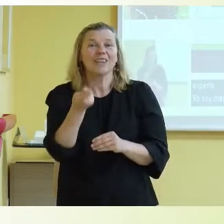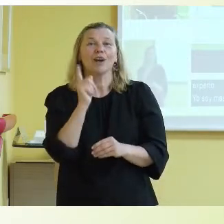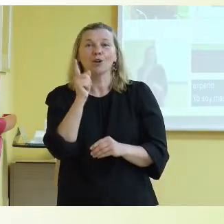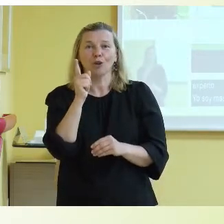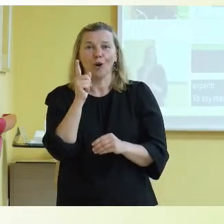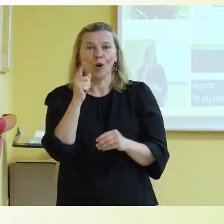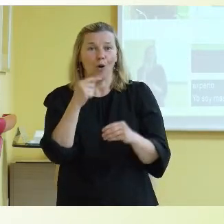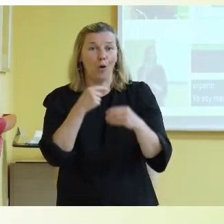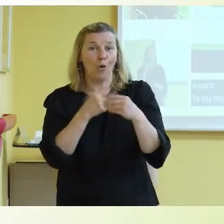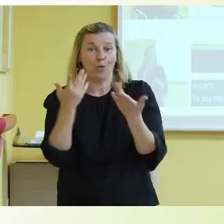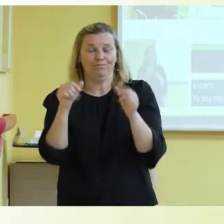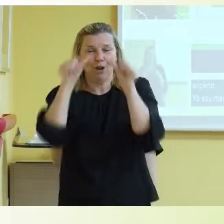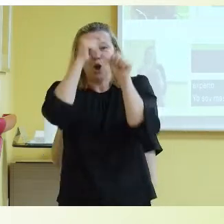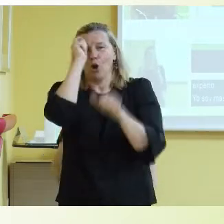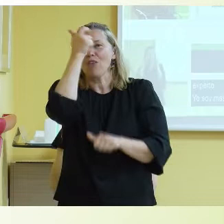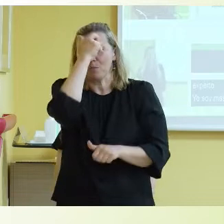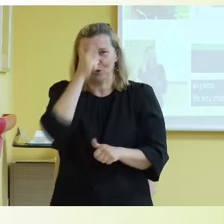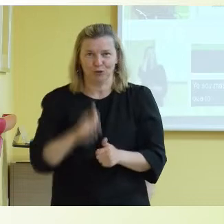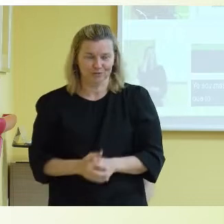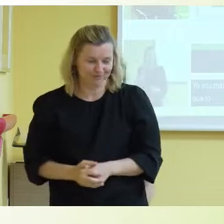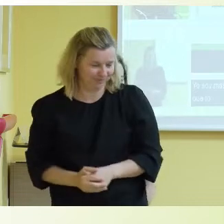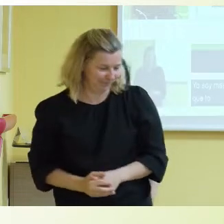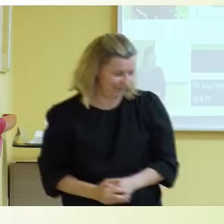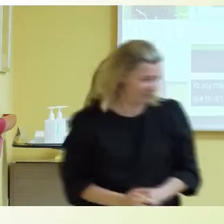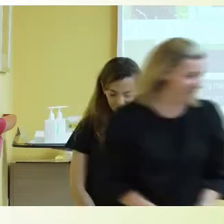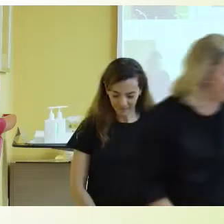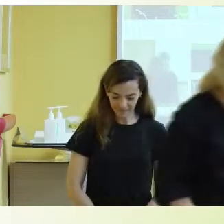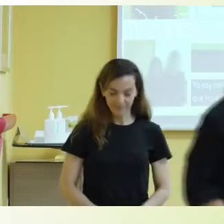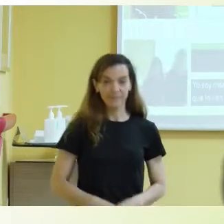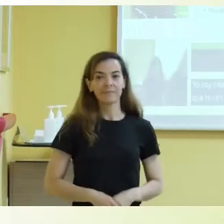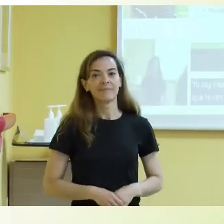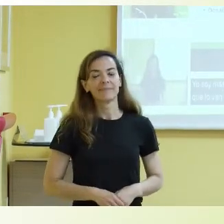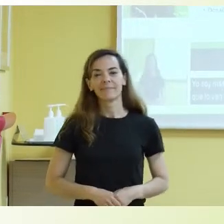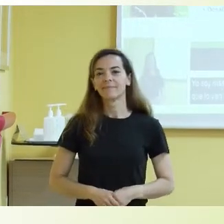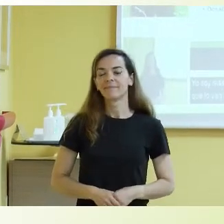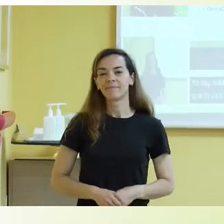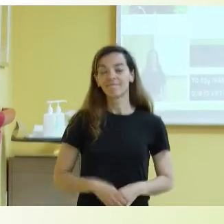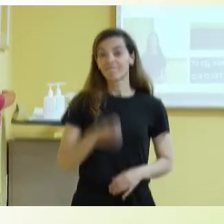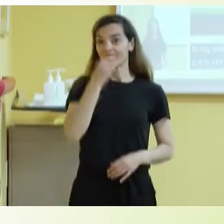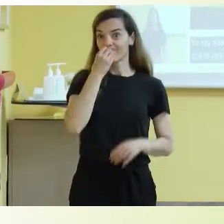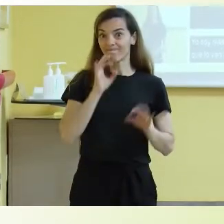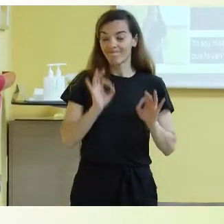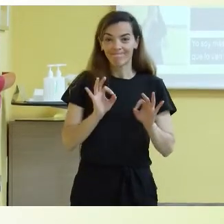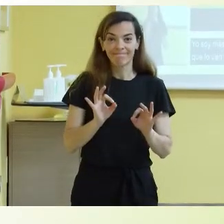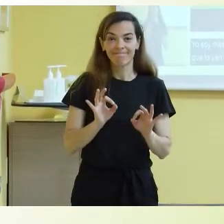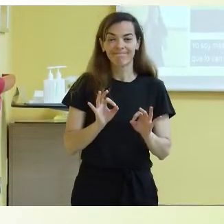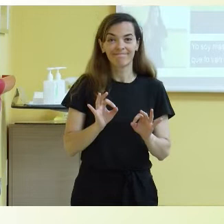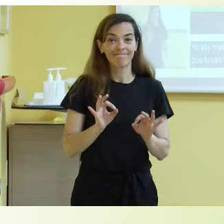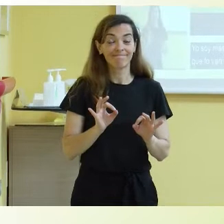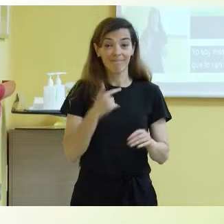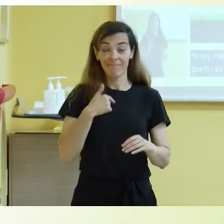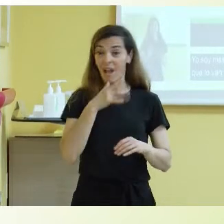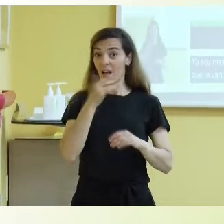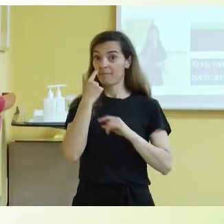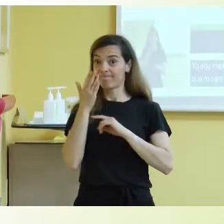un marco de estos dos conceptos unidos, lo que es la discapacidad y las enfermedades raras. Bueno, sin ir más lejos, voy a